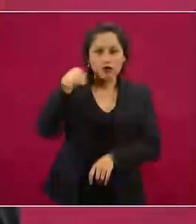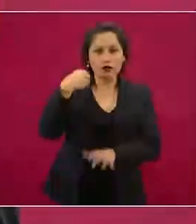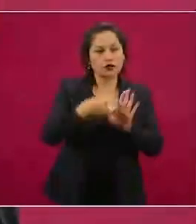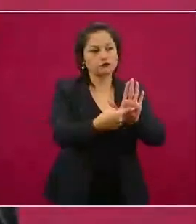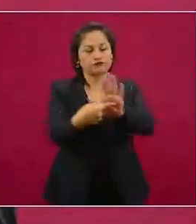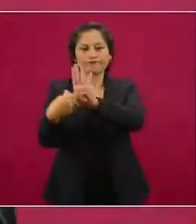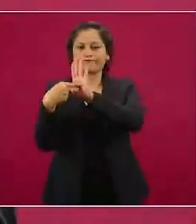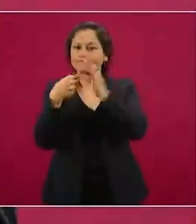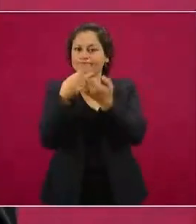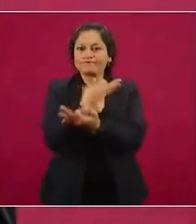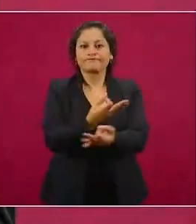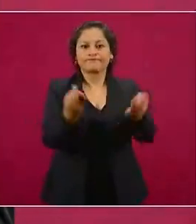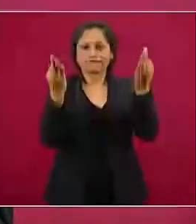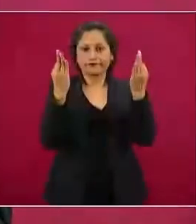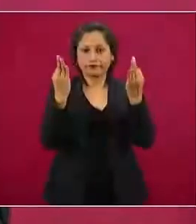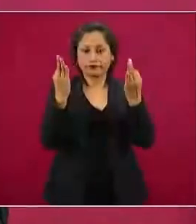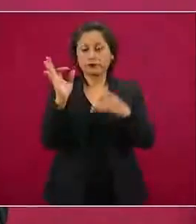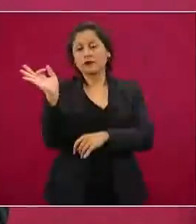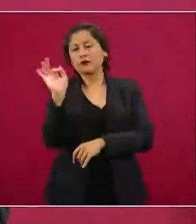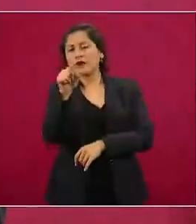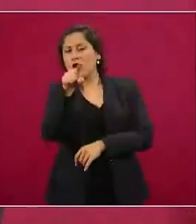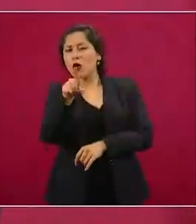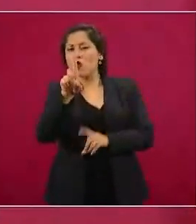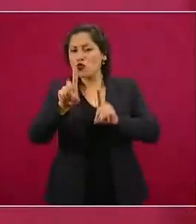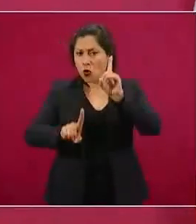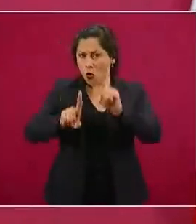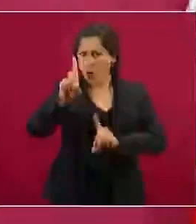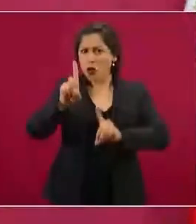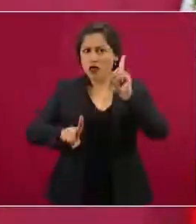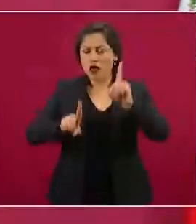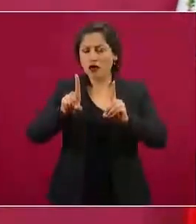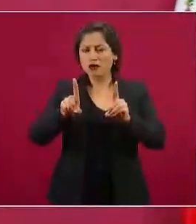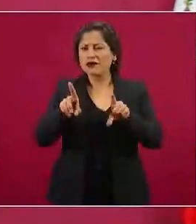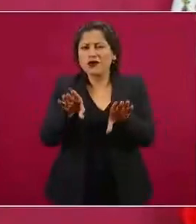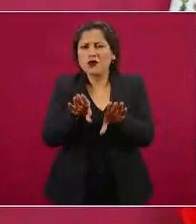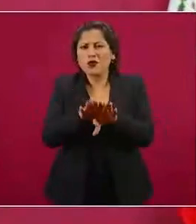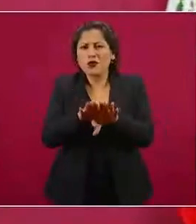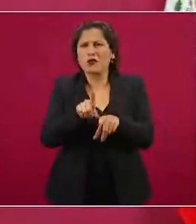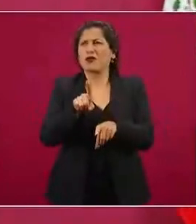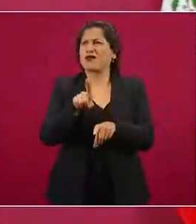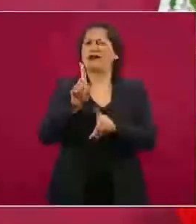Y si hay dudas, lo único que tienen que hacer es